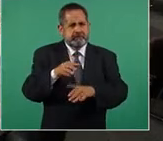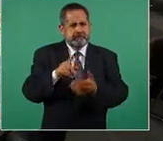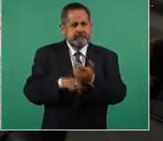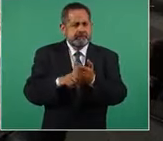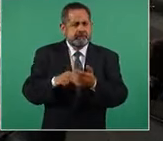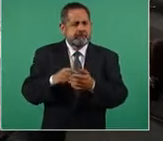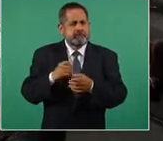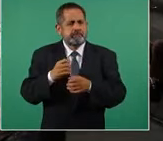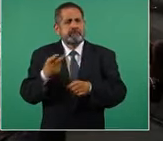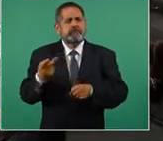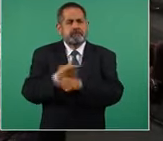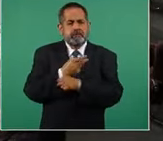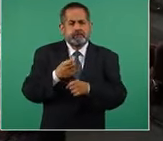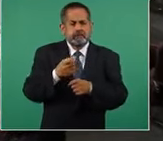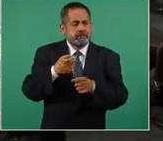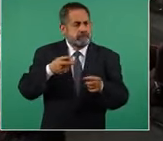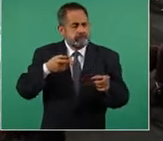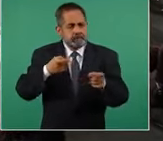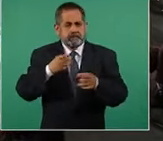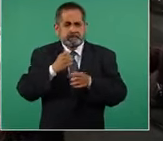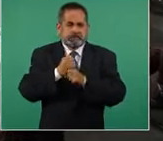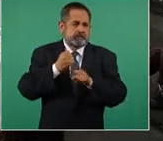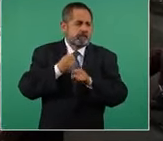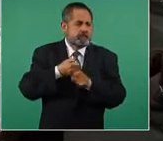las armas que se